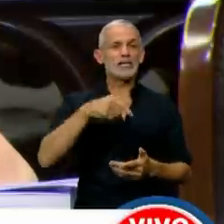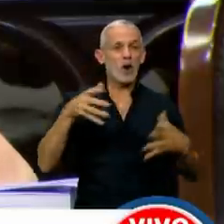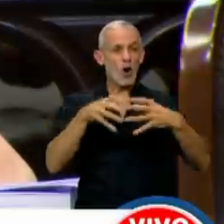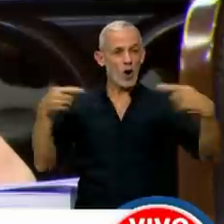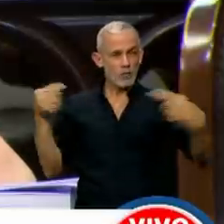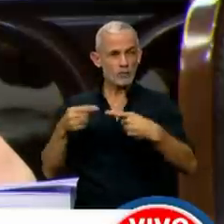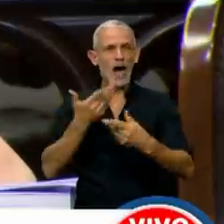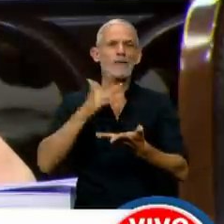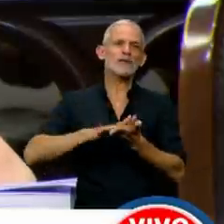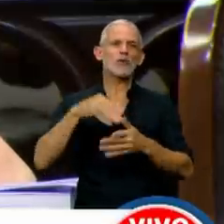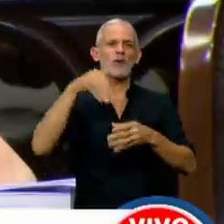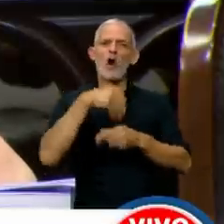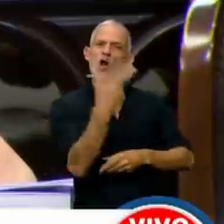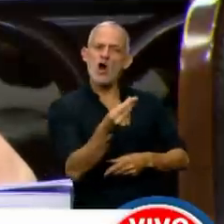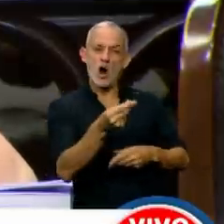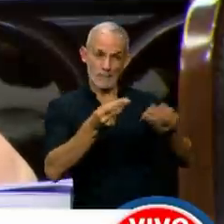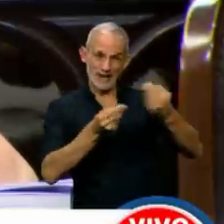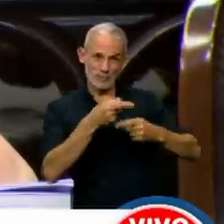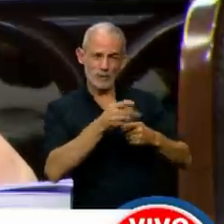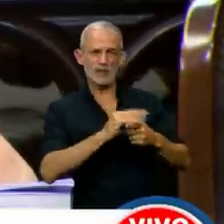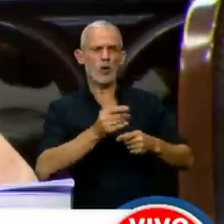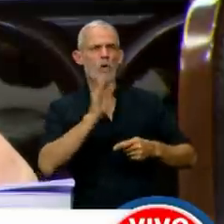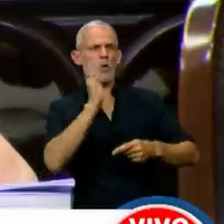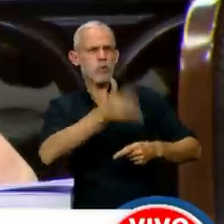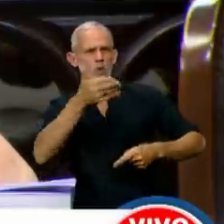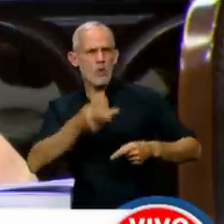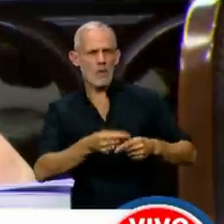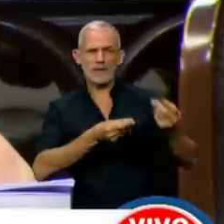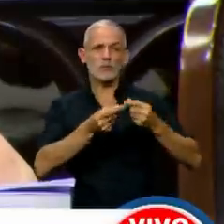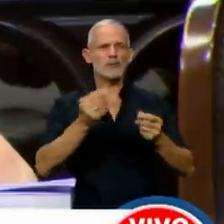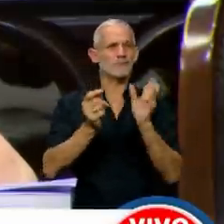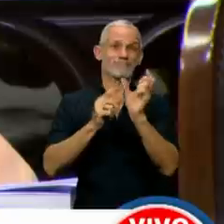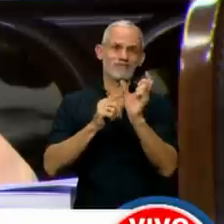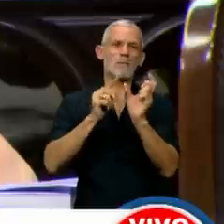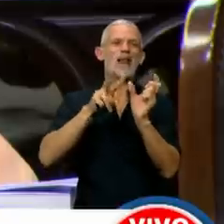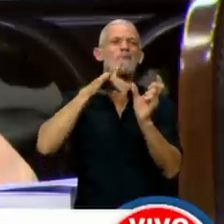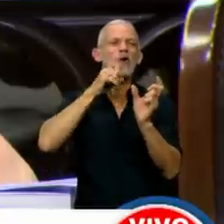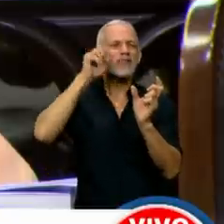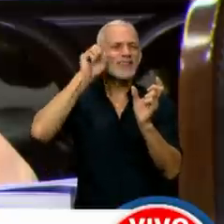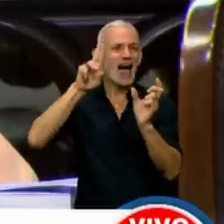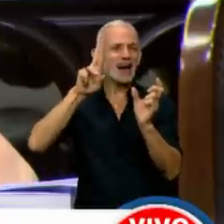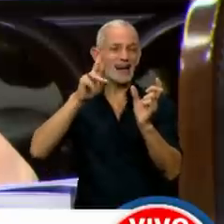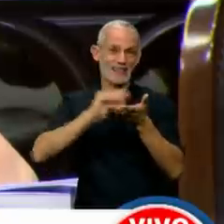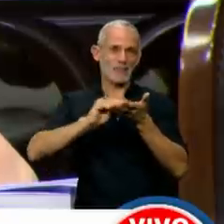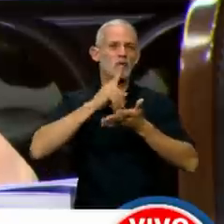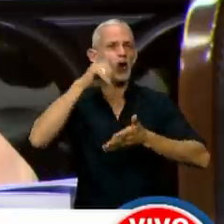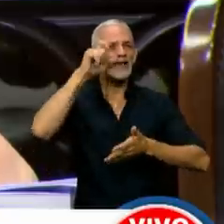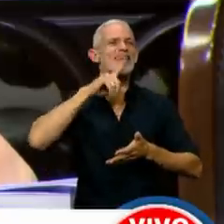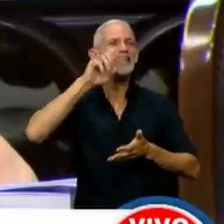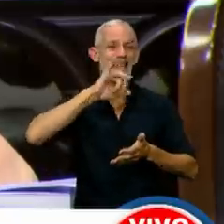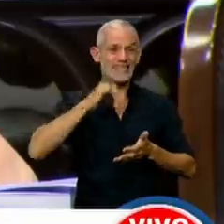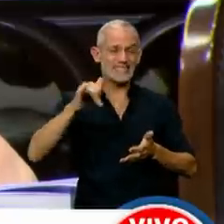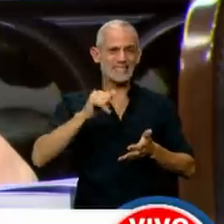oposición habla de votar en contra del presupuesto o de voltear el presupuesto como dijo el diputado tetas no estamos castigando al